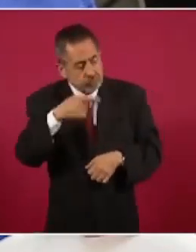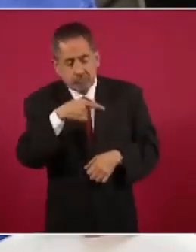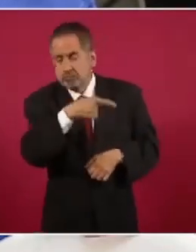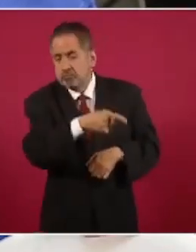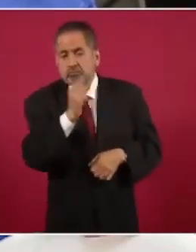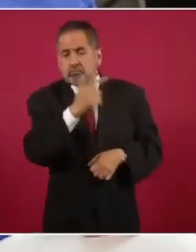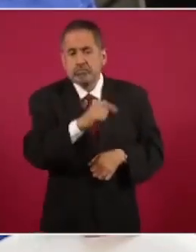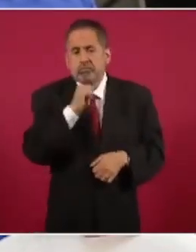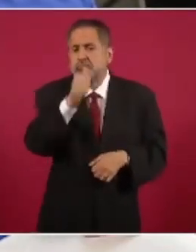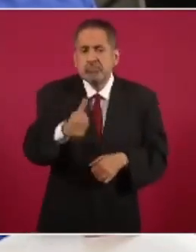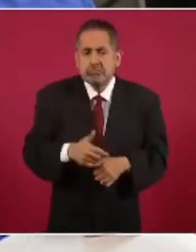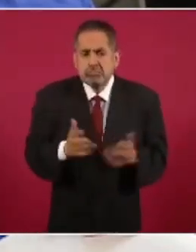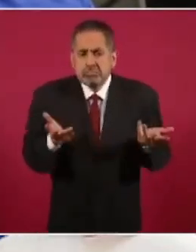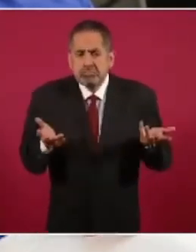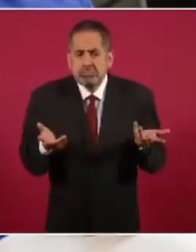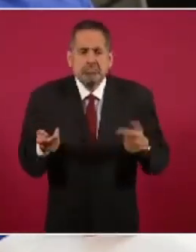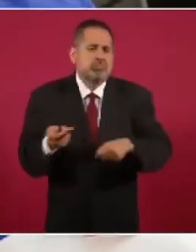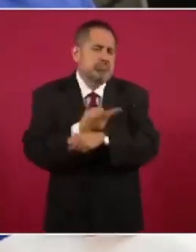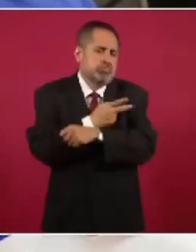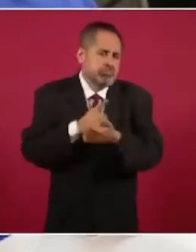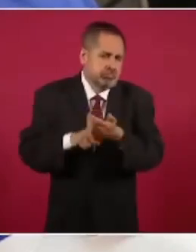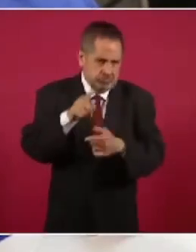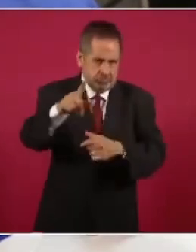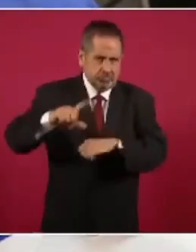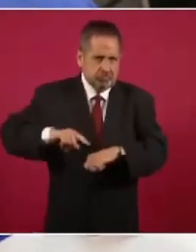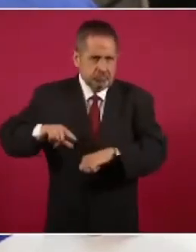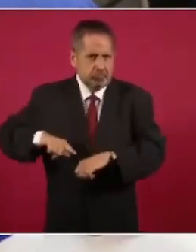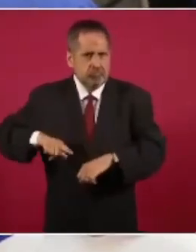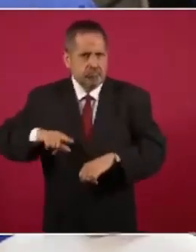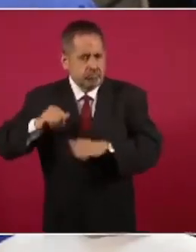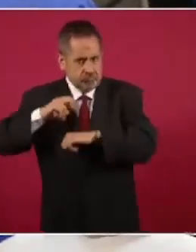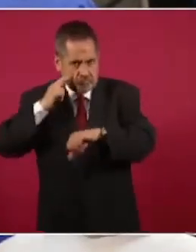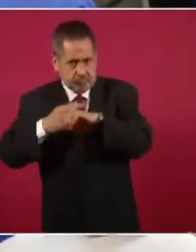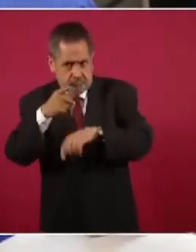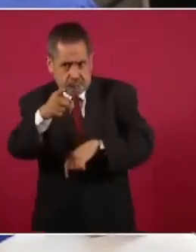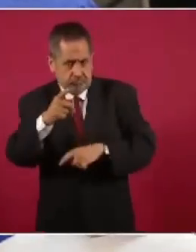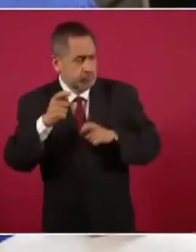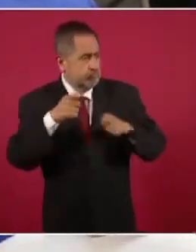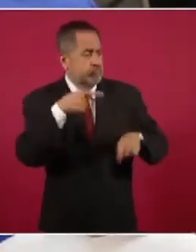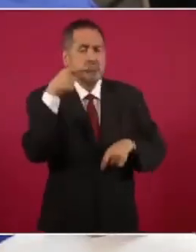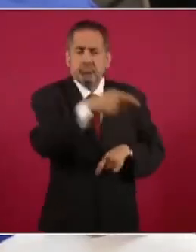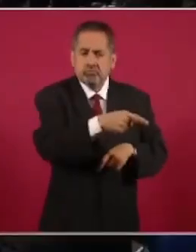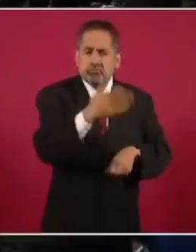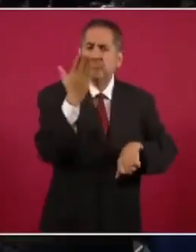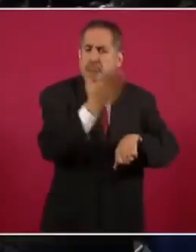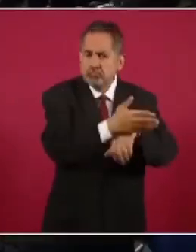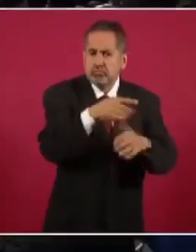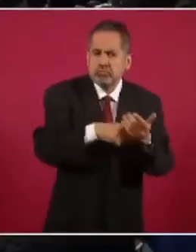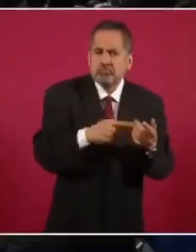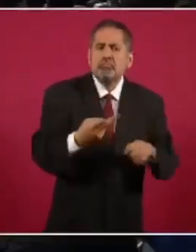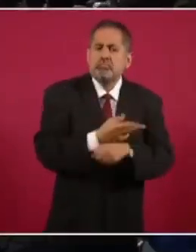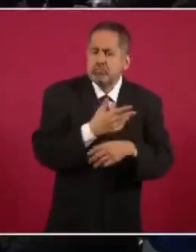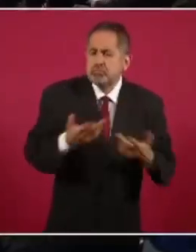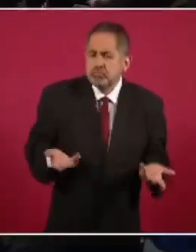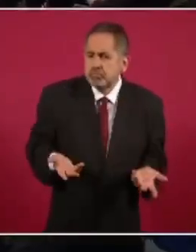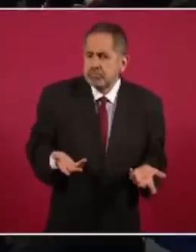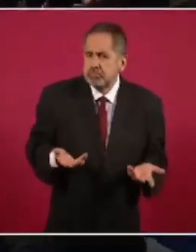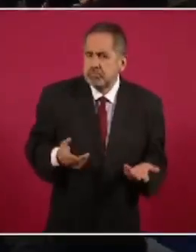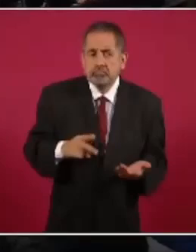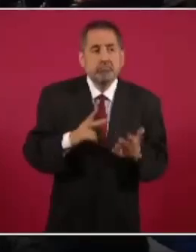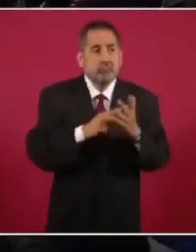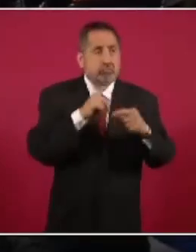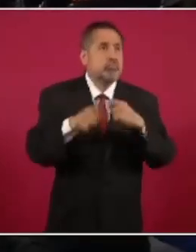que usted representa. ¿Qué ha hecho para sancionar a estas empresas, para evitar que se repitan las